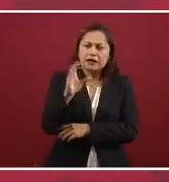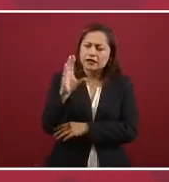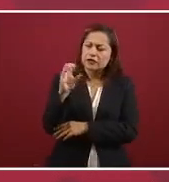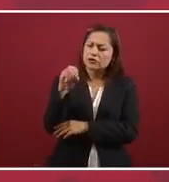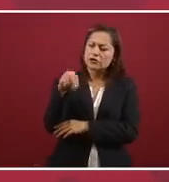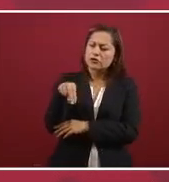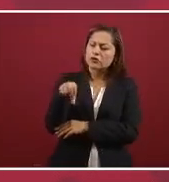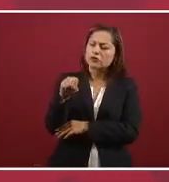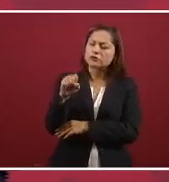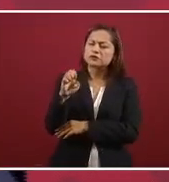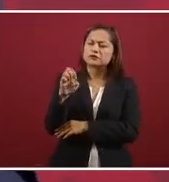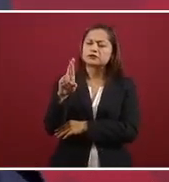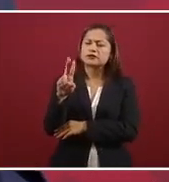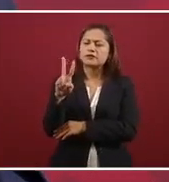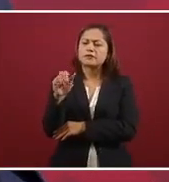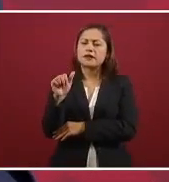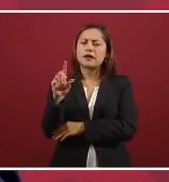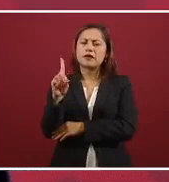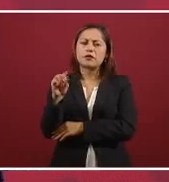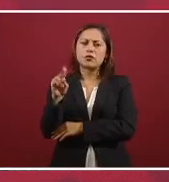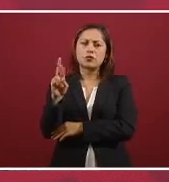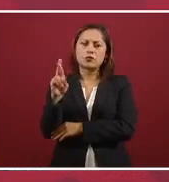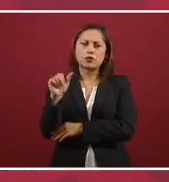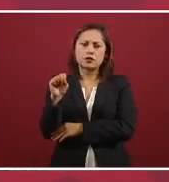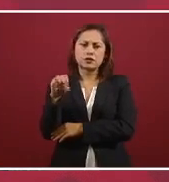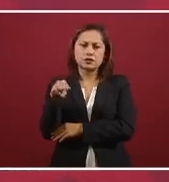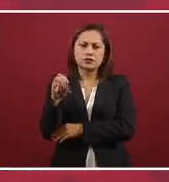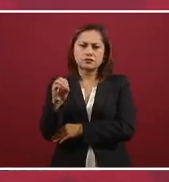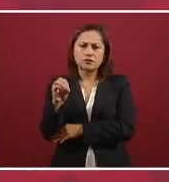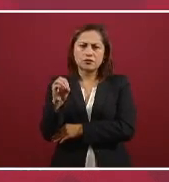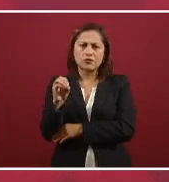Pues es como su nombre lo indica: